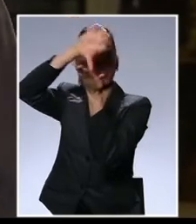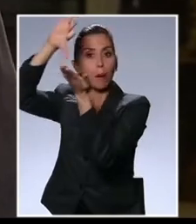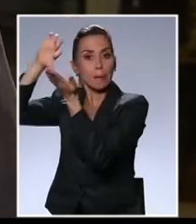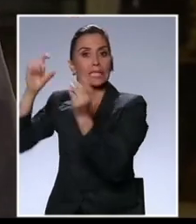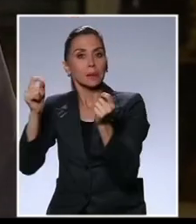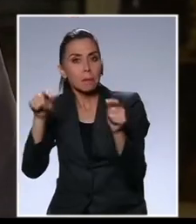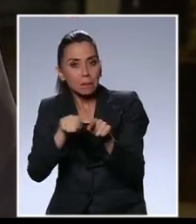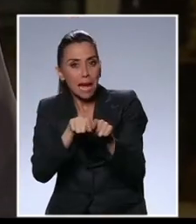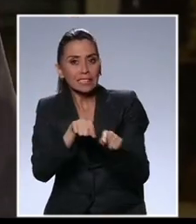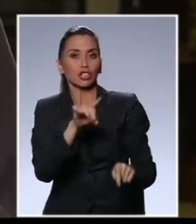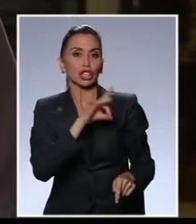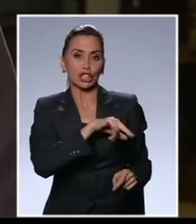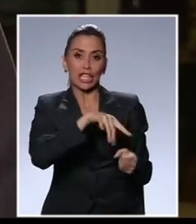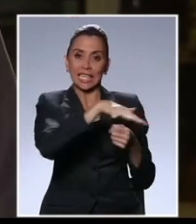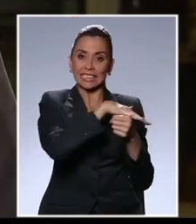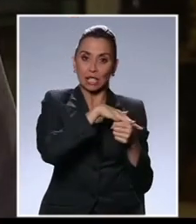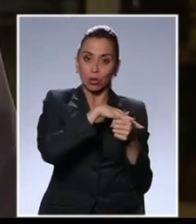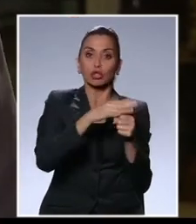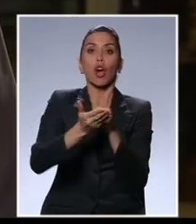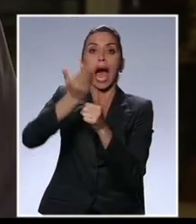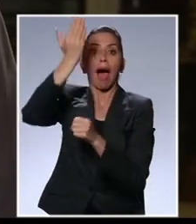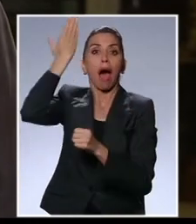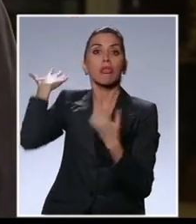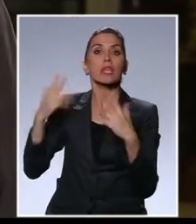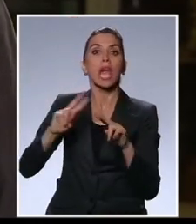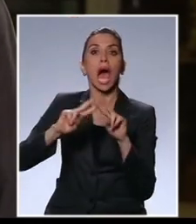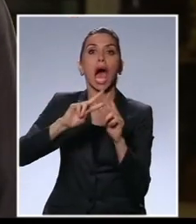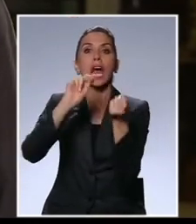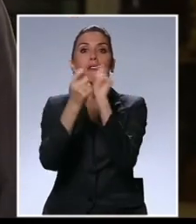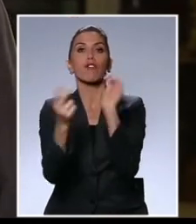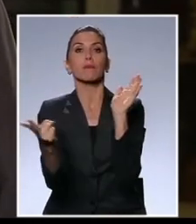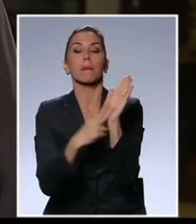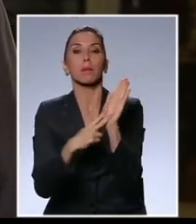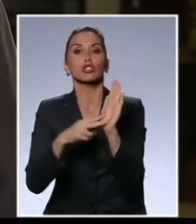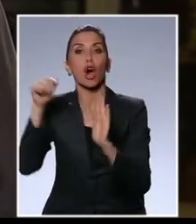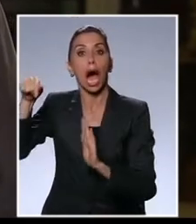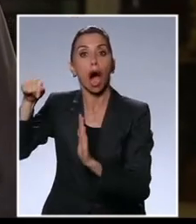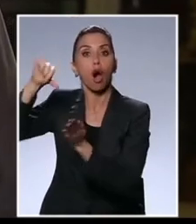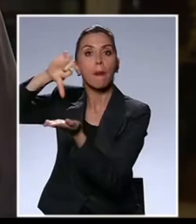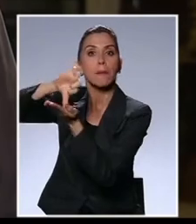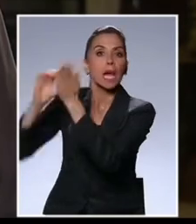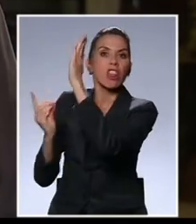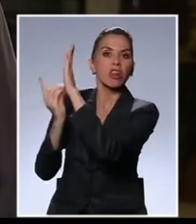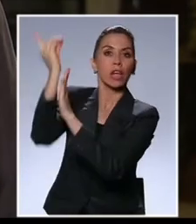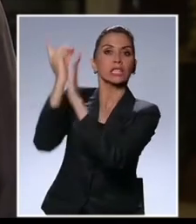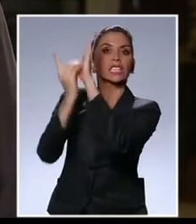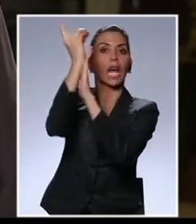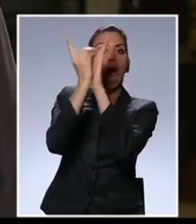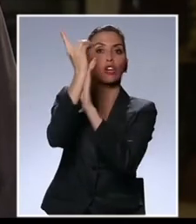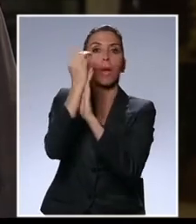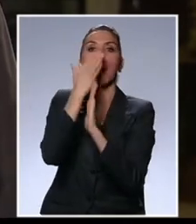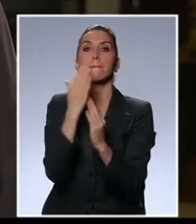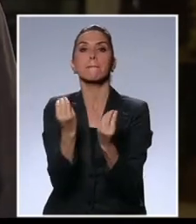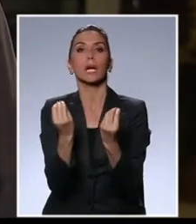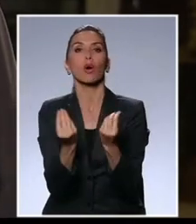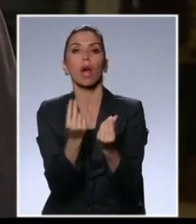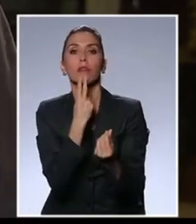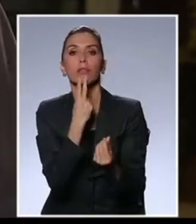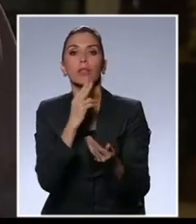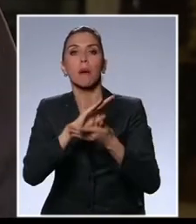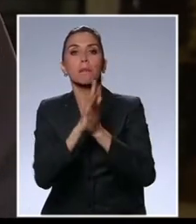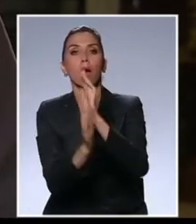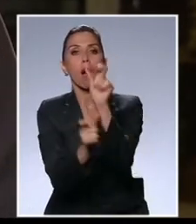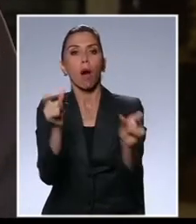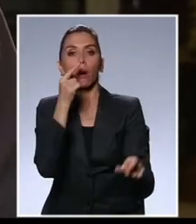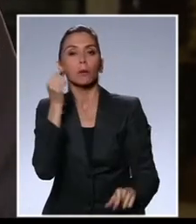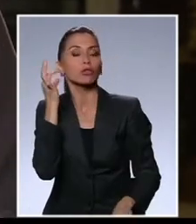similares de la nuestra hicieron una reforma tributaria y hoy son países desarrollados y con una mejor calidad de vida para todos